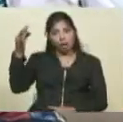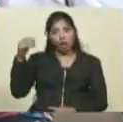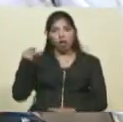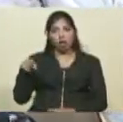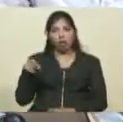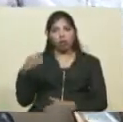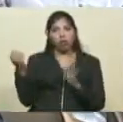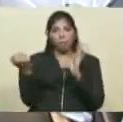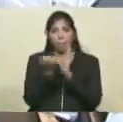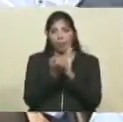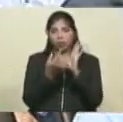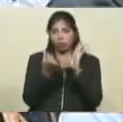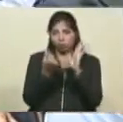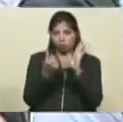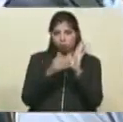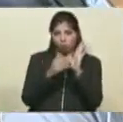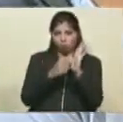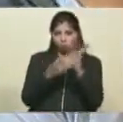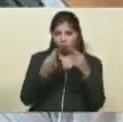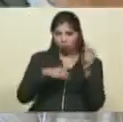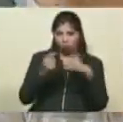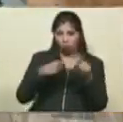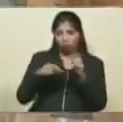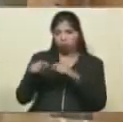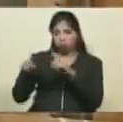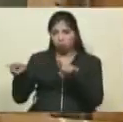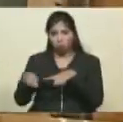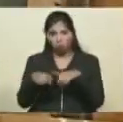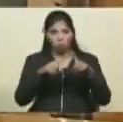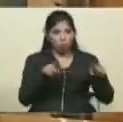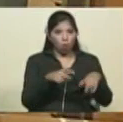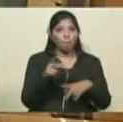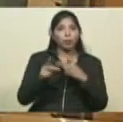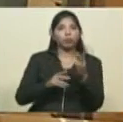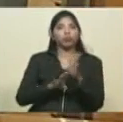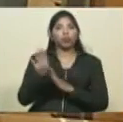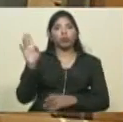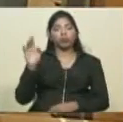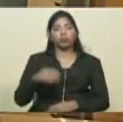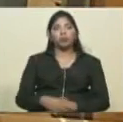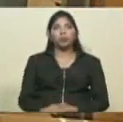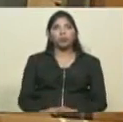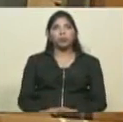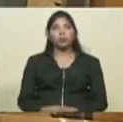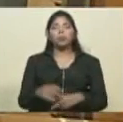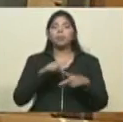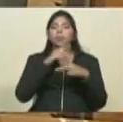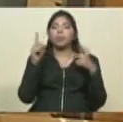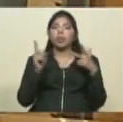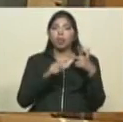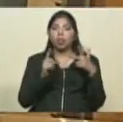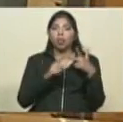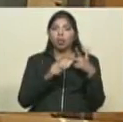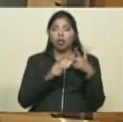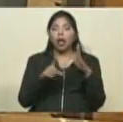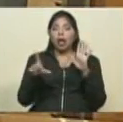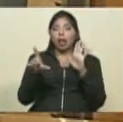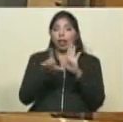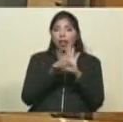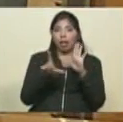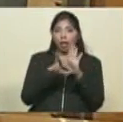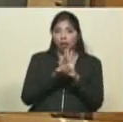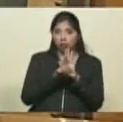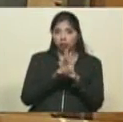y precios de los comités locales de abastecimiento y producción. Tercero, la ley constituyente para el funcionamiento